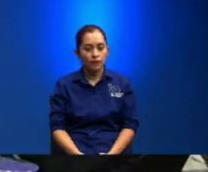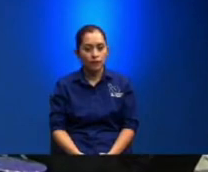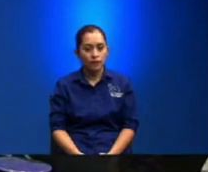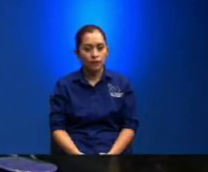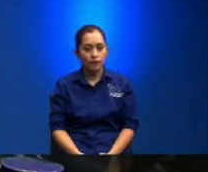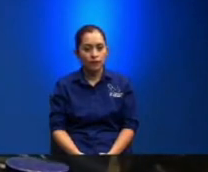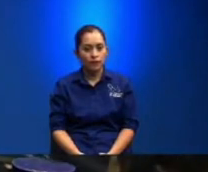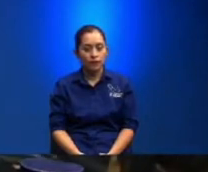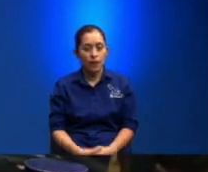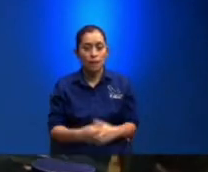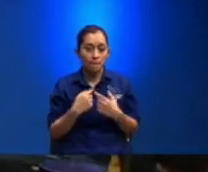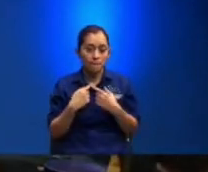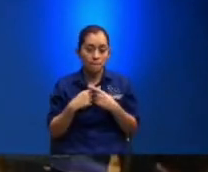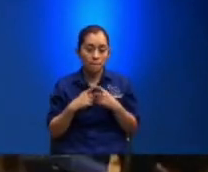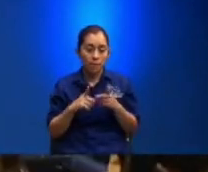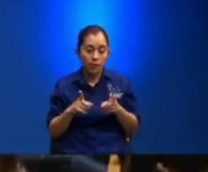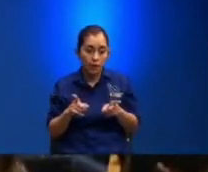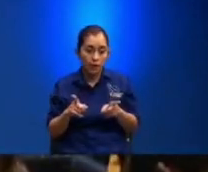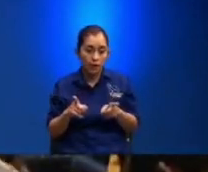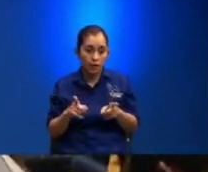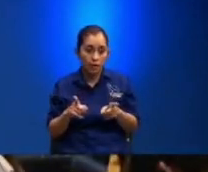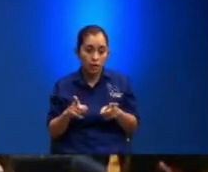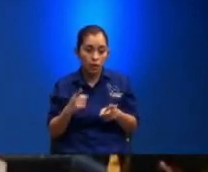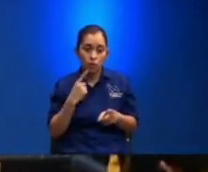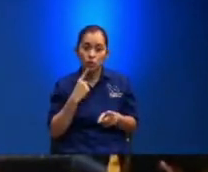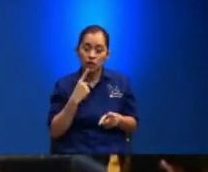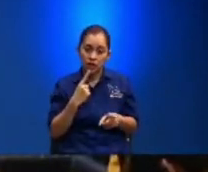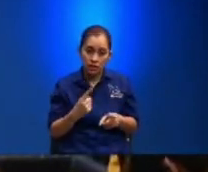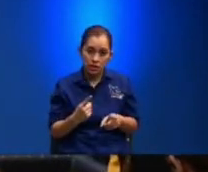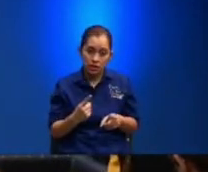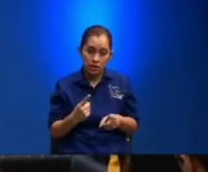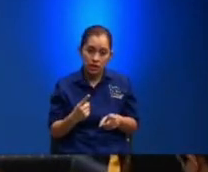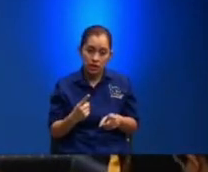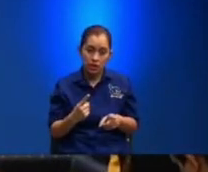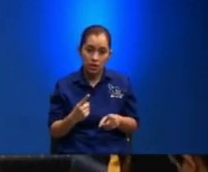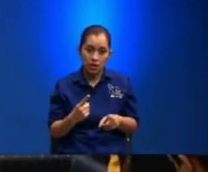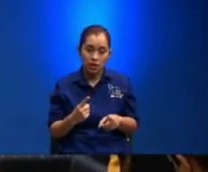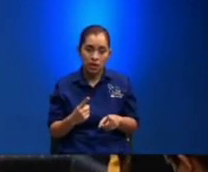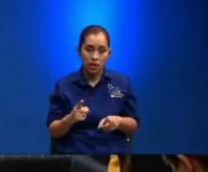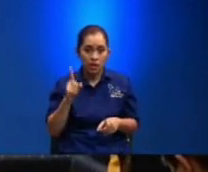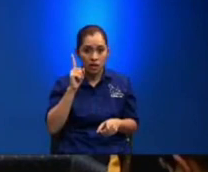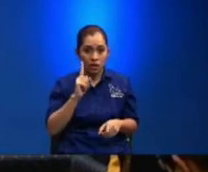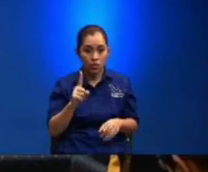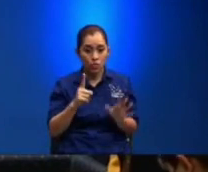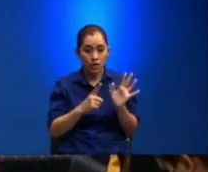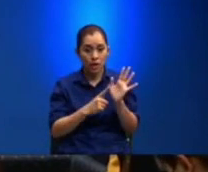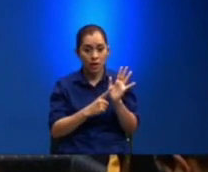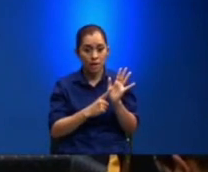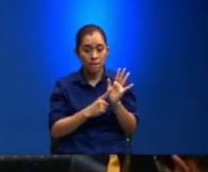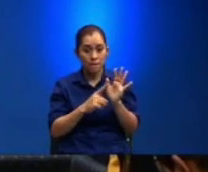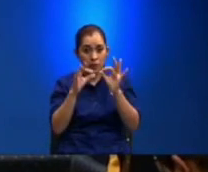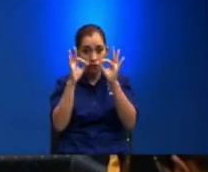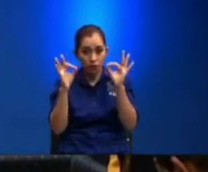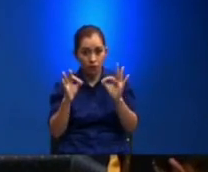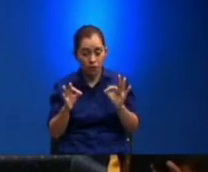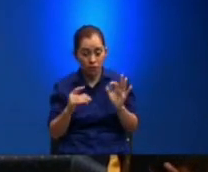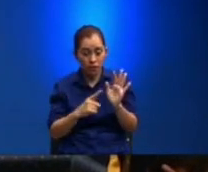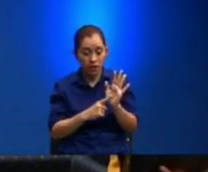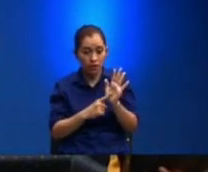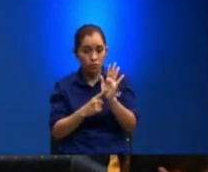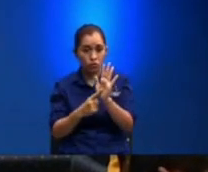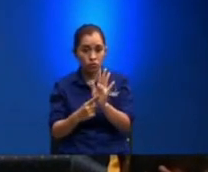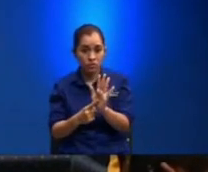pero se dice que una de las manifestaciones del alma de esa persona